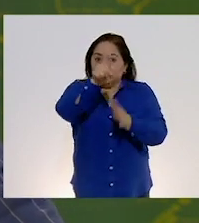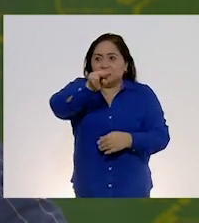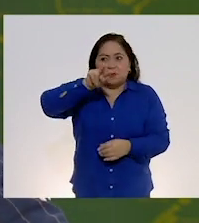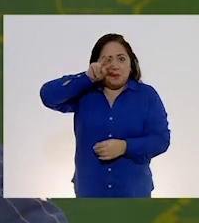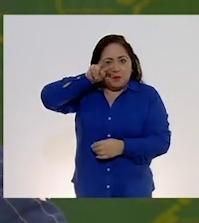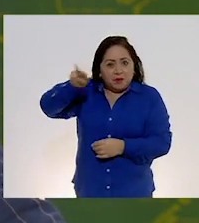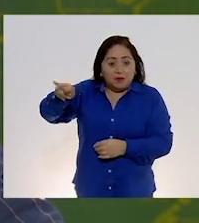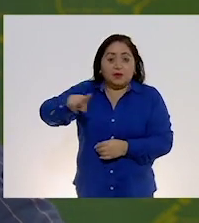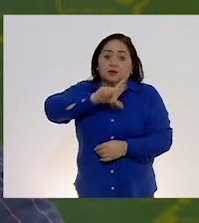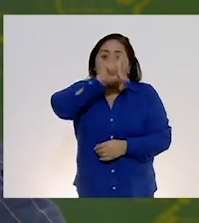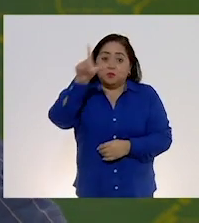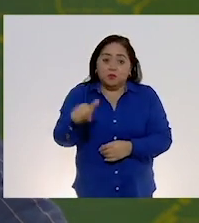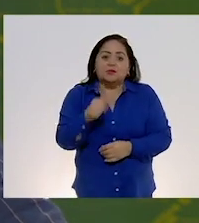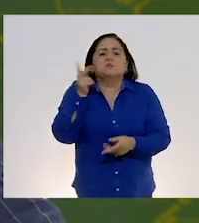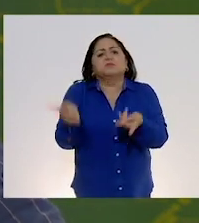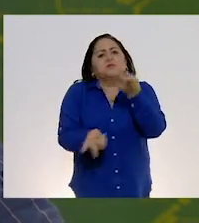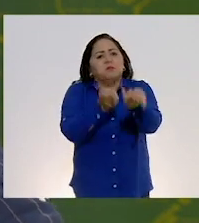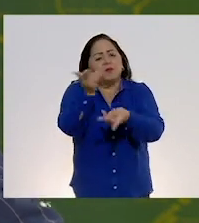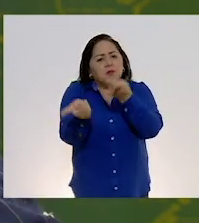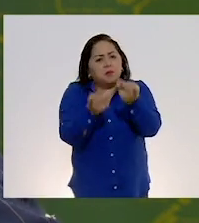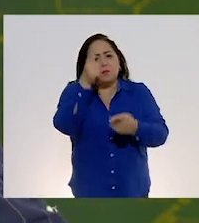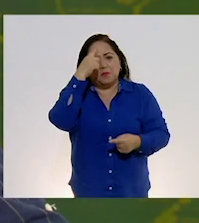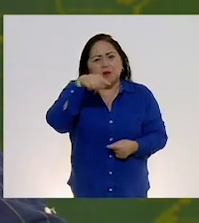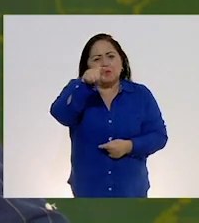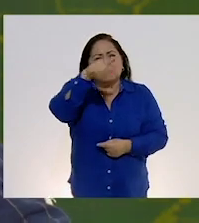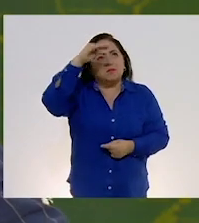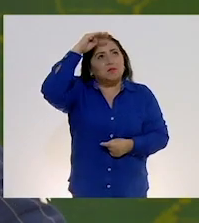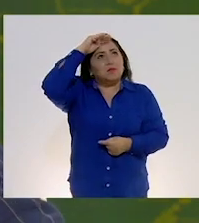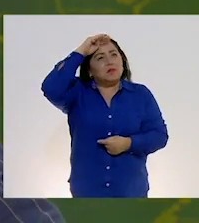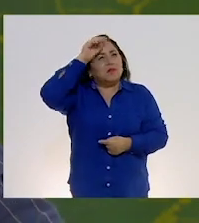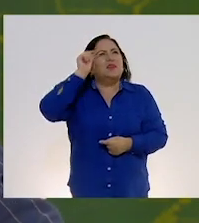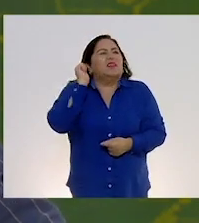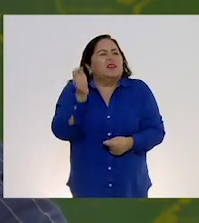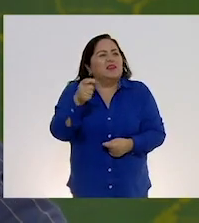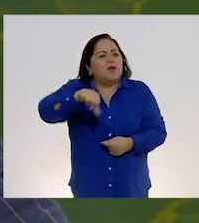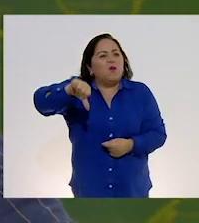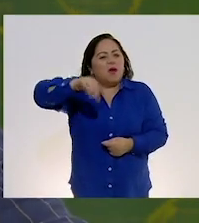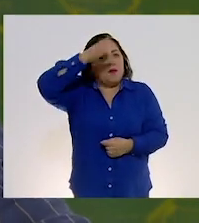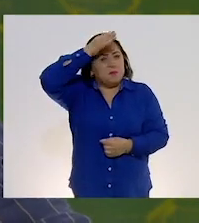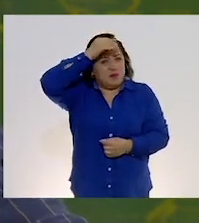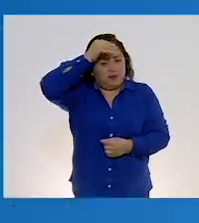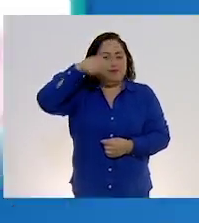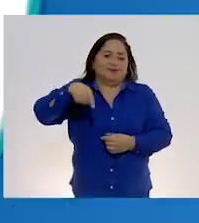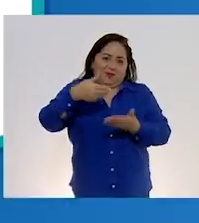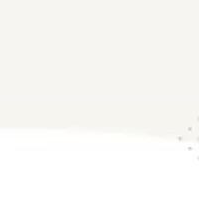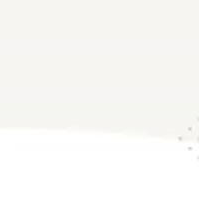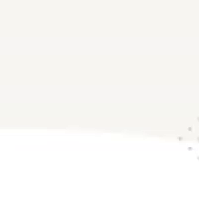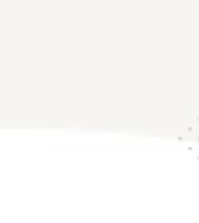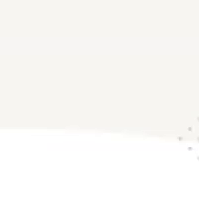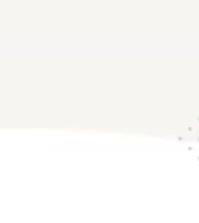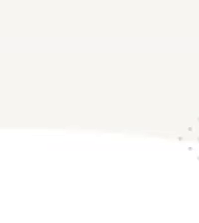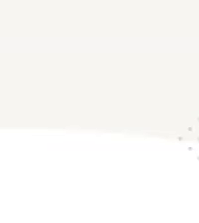ti. Al final te haremos algunas preguntas para que pienses un poco más sobre lo que aprendiste. ¡Disfrútalos!